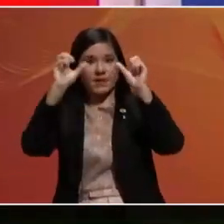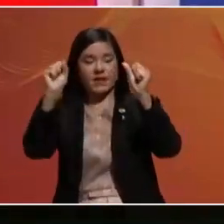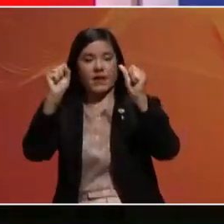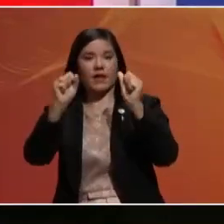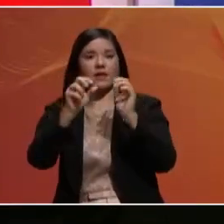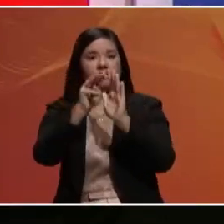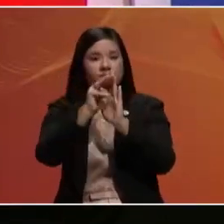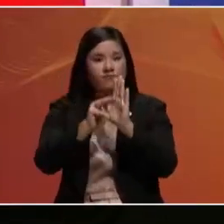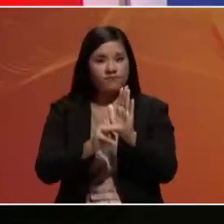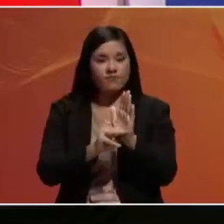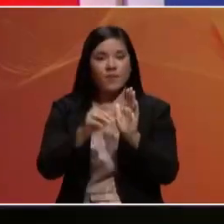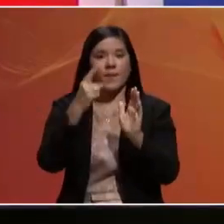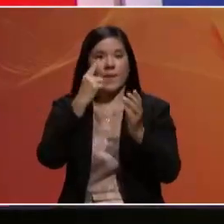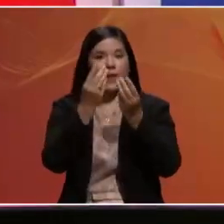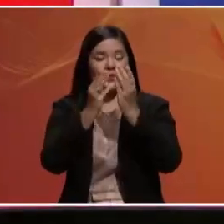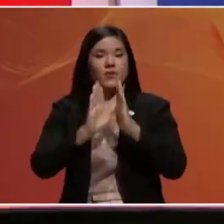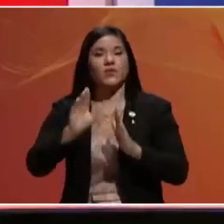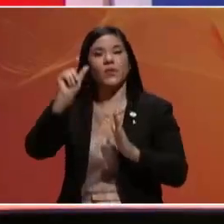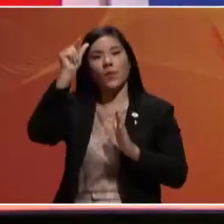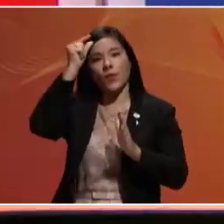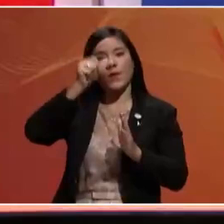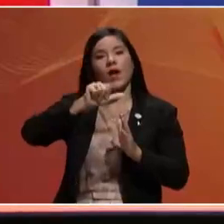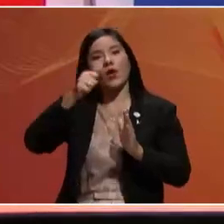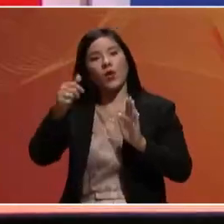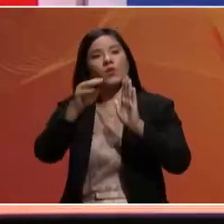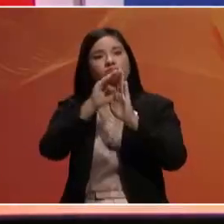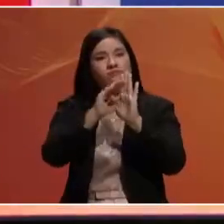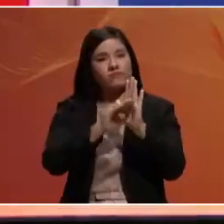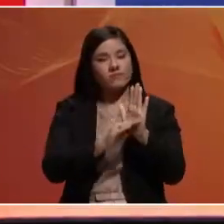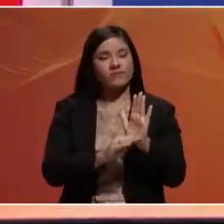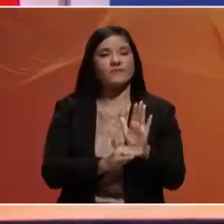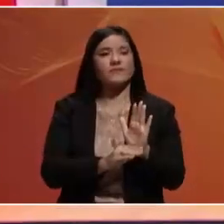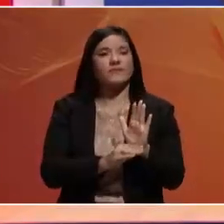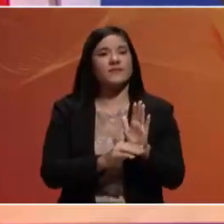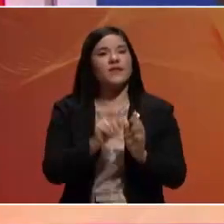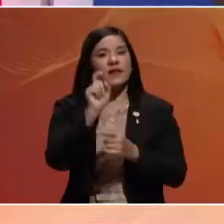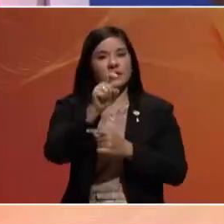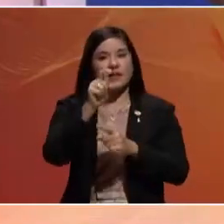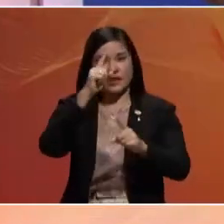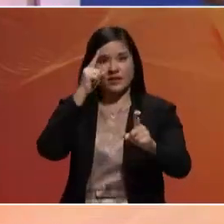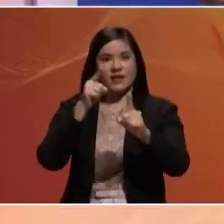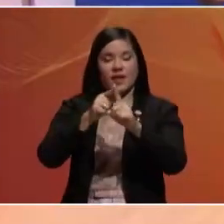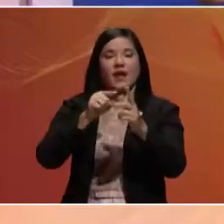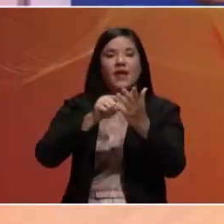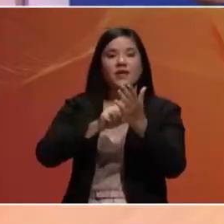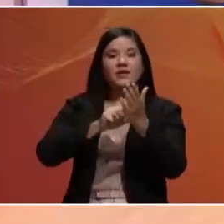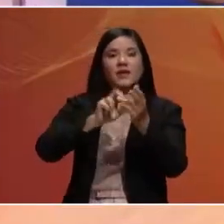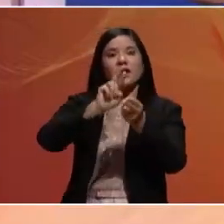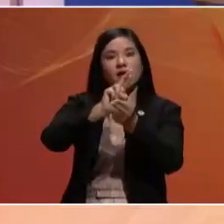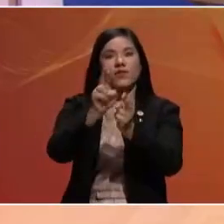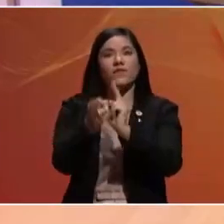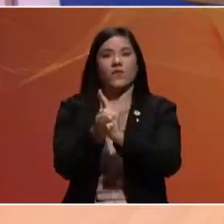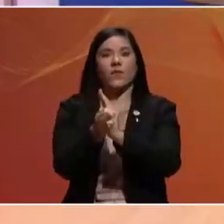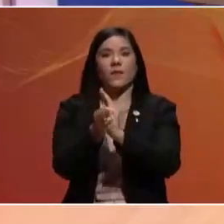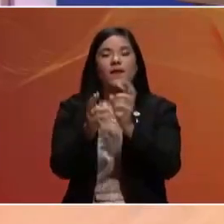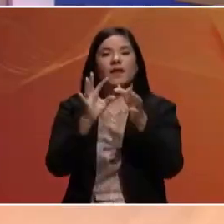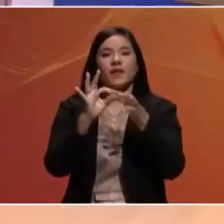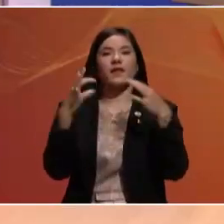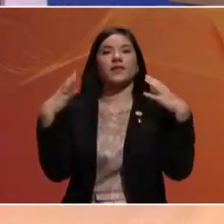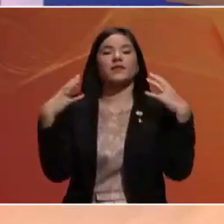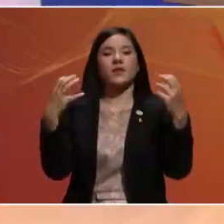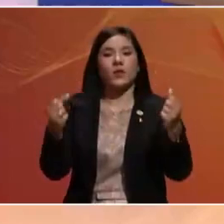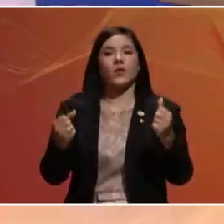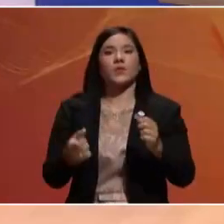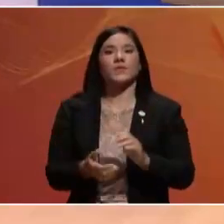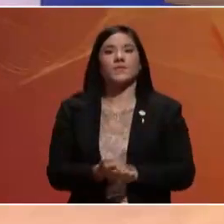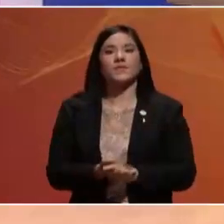reforma de la administración pública y otro decreto también que señala la reforma del sector salud. Perfecto,